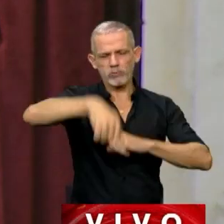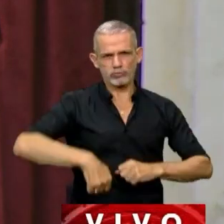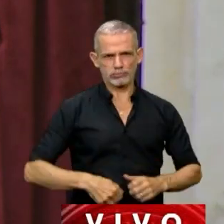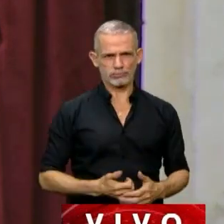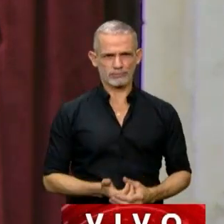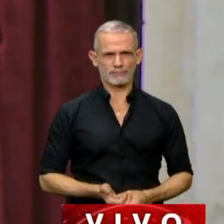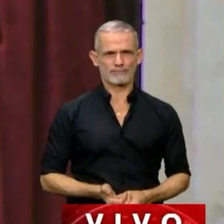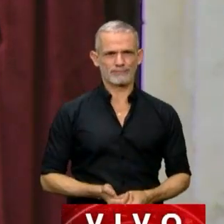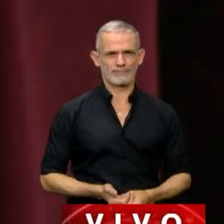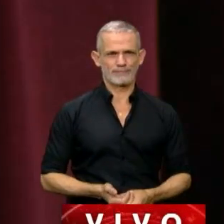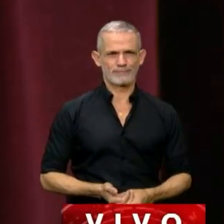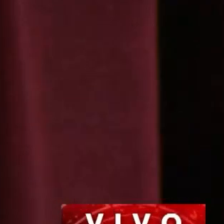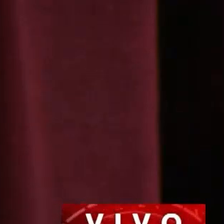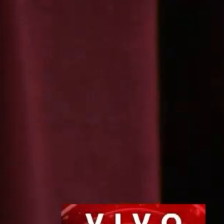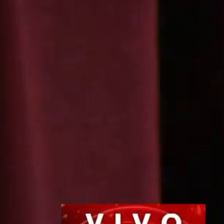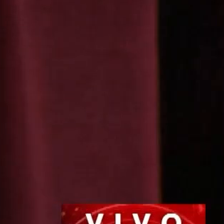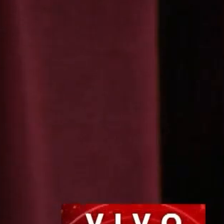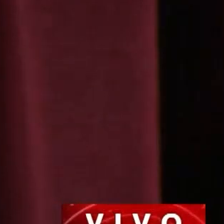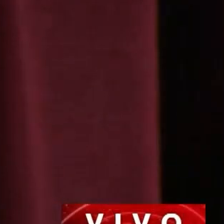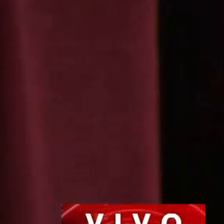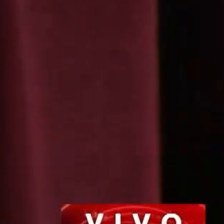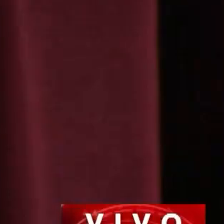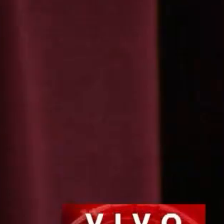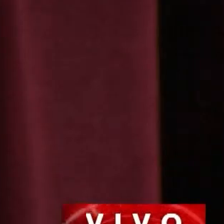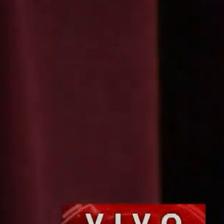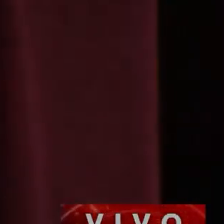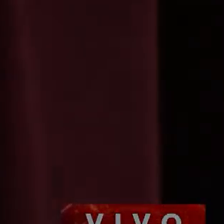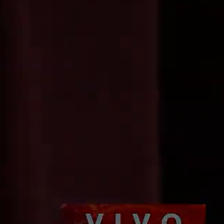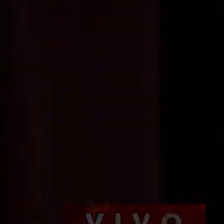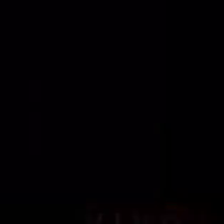gracias. Gracias, diputada.